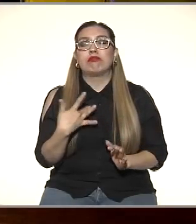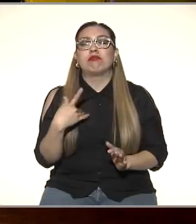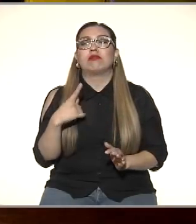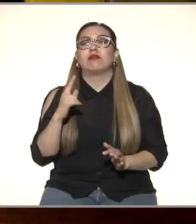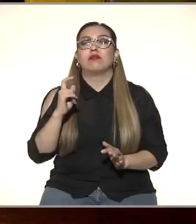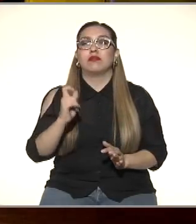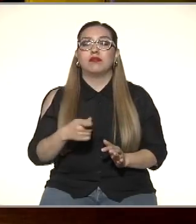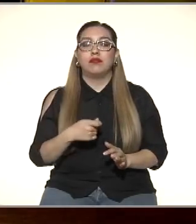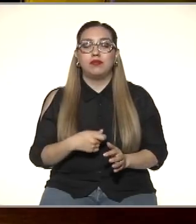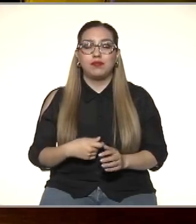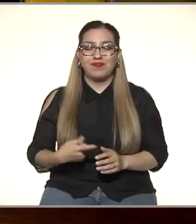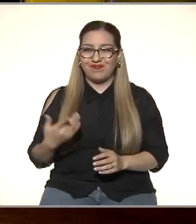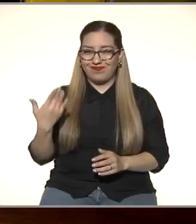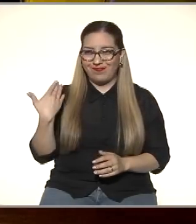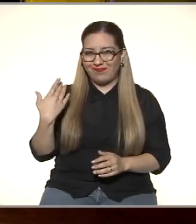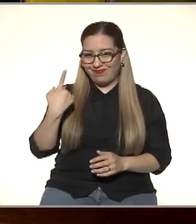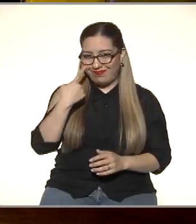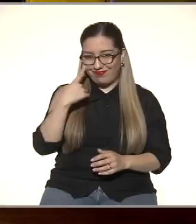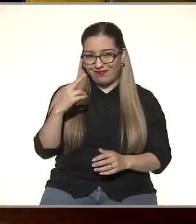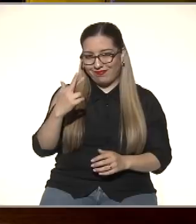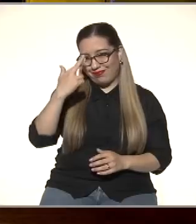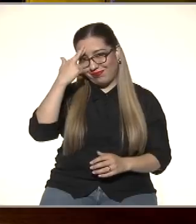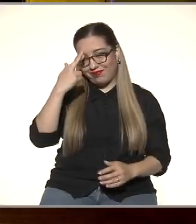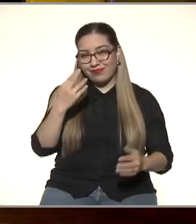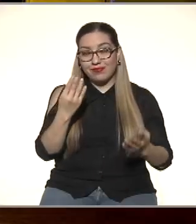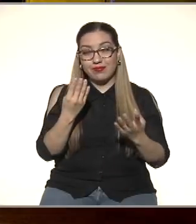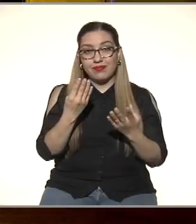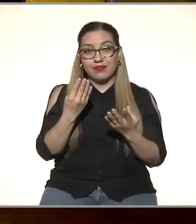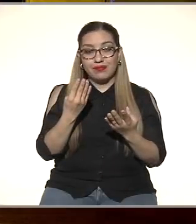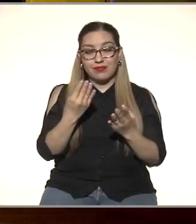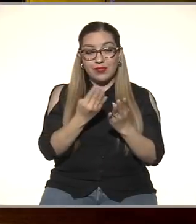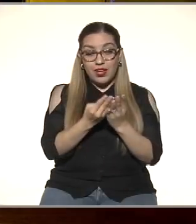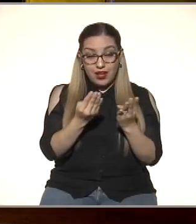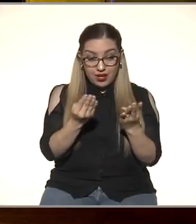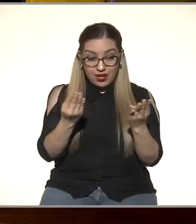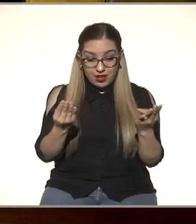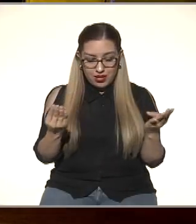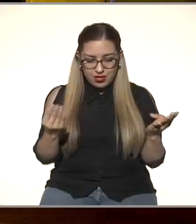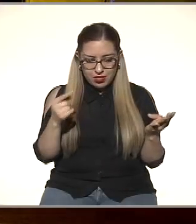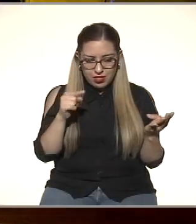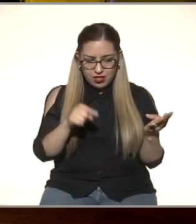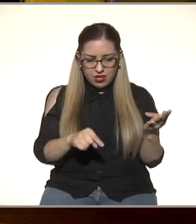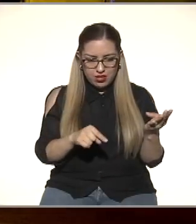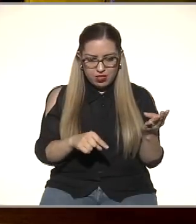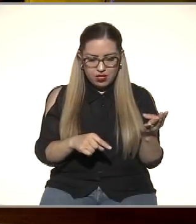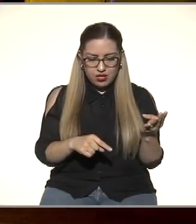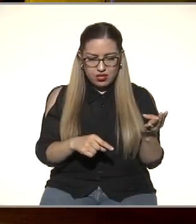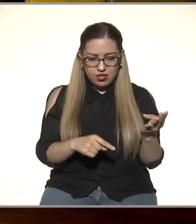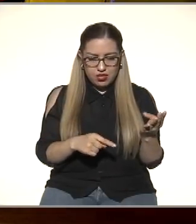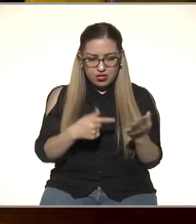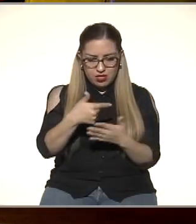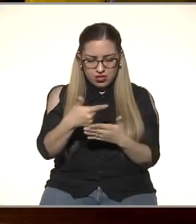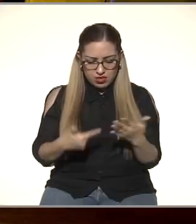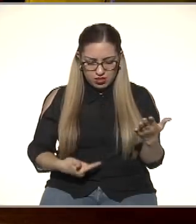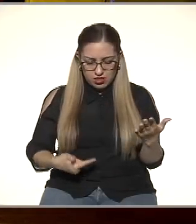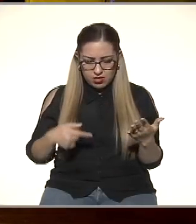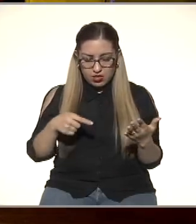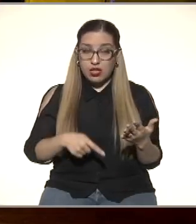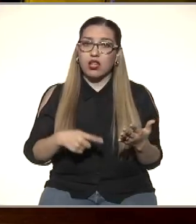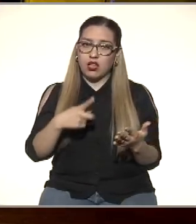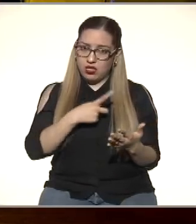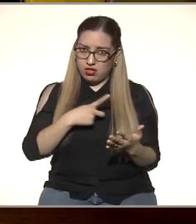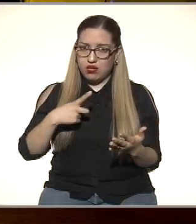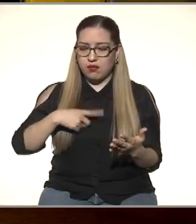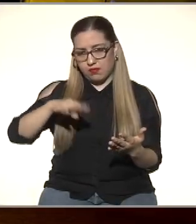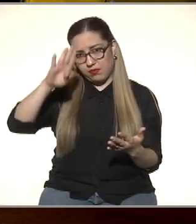esta niña de las cartas, imagínense, ¿no? La carta de Reyes Magos, donde ¡wow! ¿no? Bueno, es que hay que considerar ese golpe.